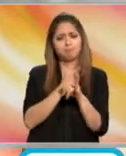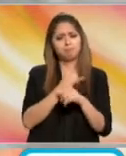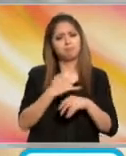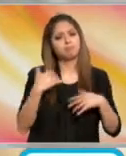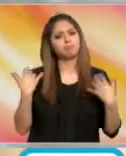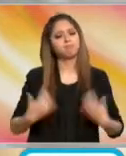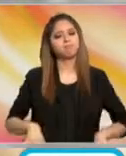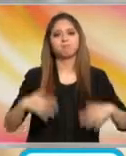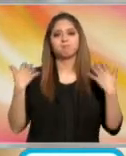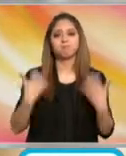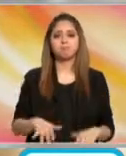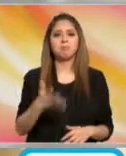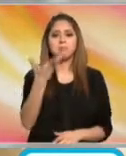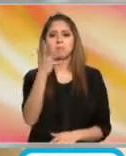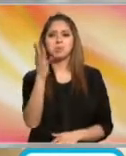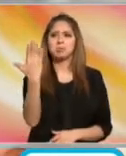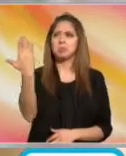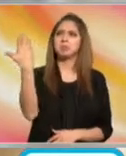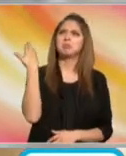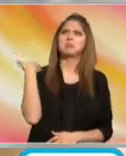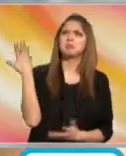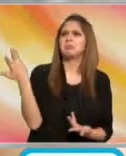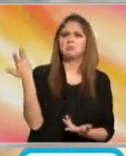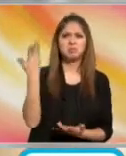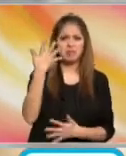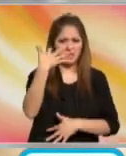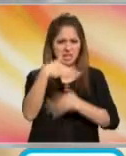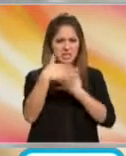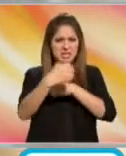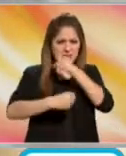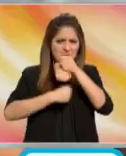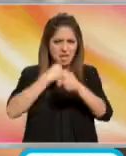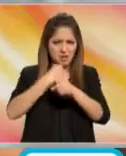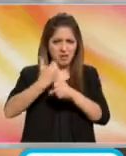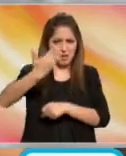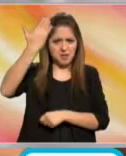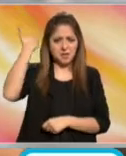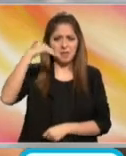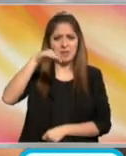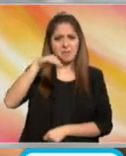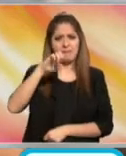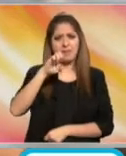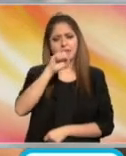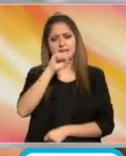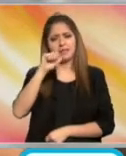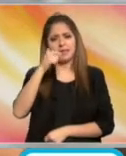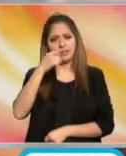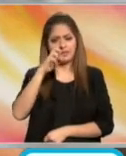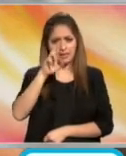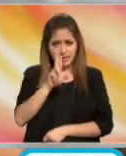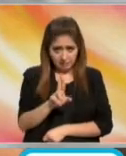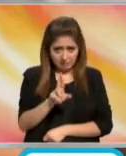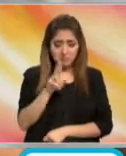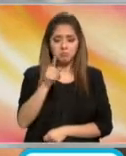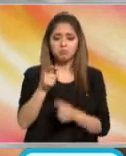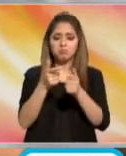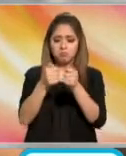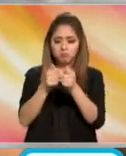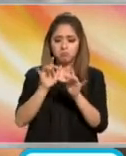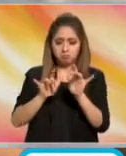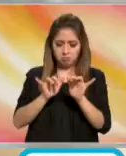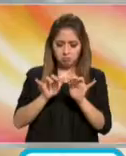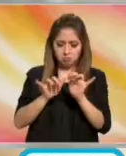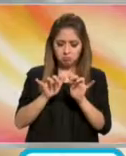que tendrá que 15 años que Sí, empezó. con el Messenger, con el ICQ. Messenger, ¿verdad? El Claro. ICQ, es Sí. verdad,